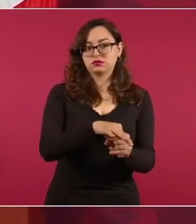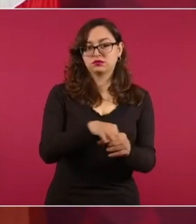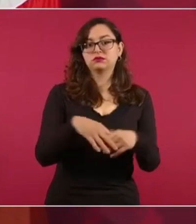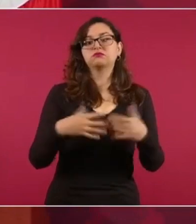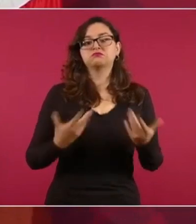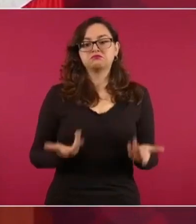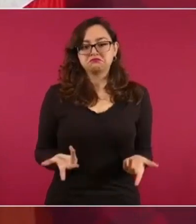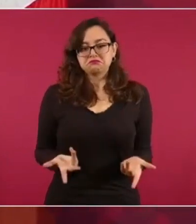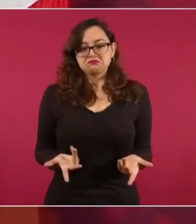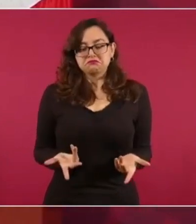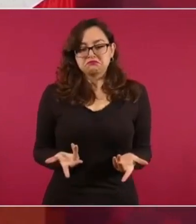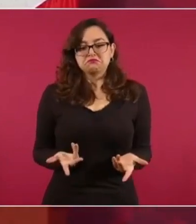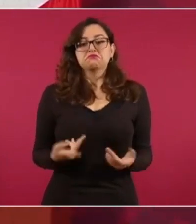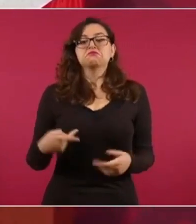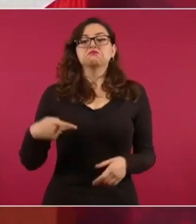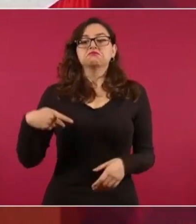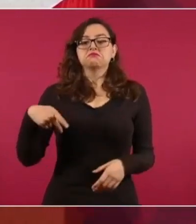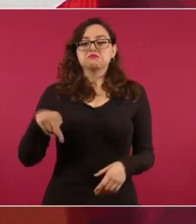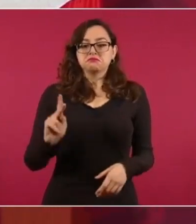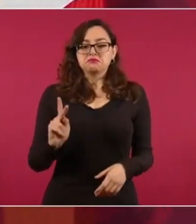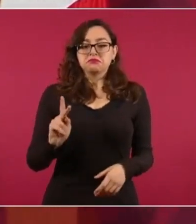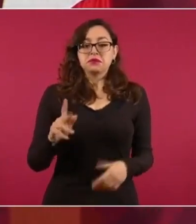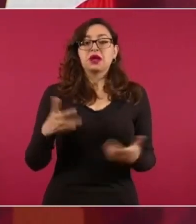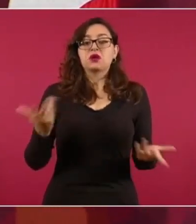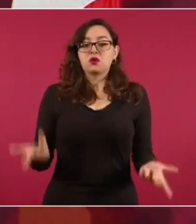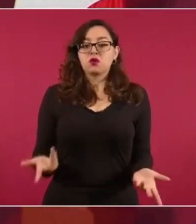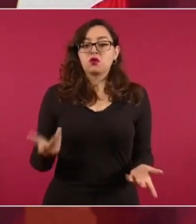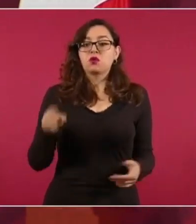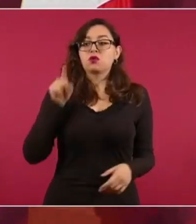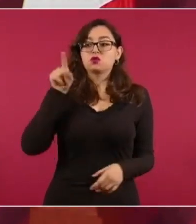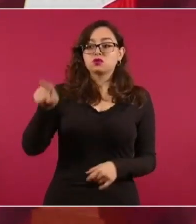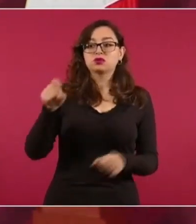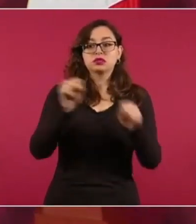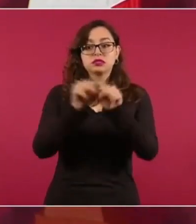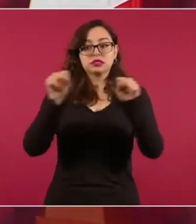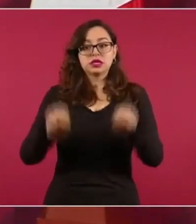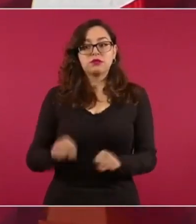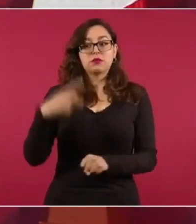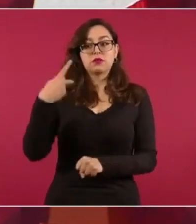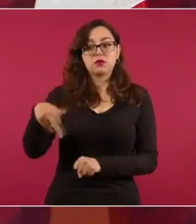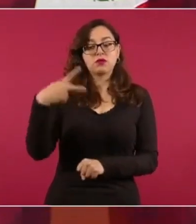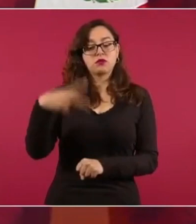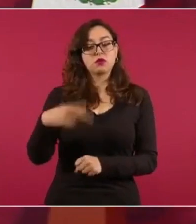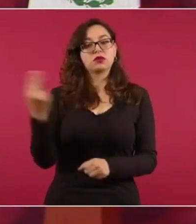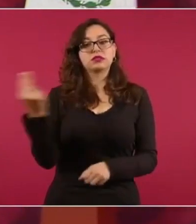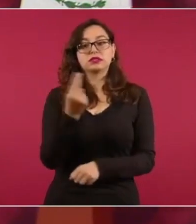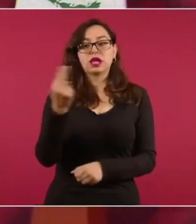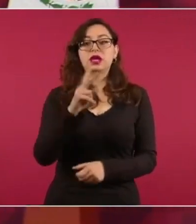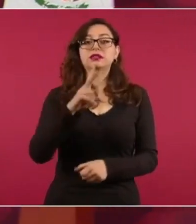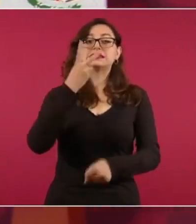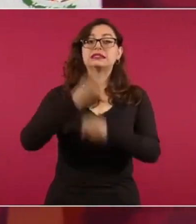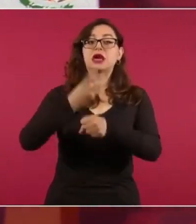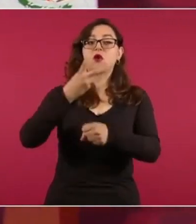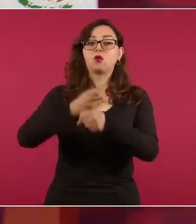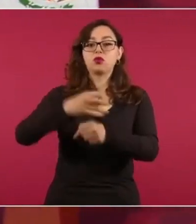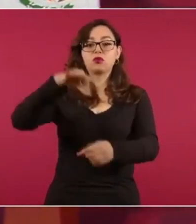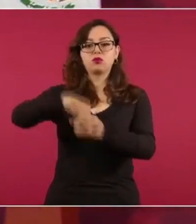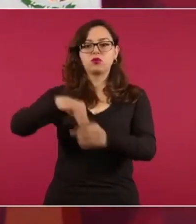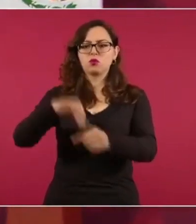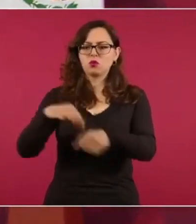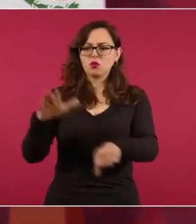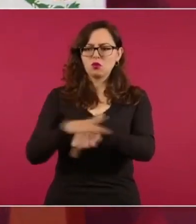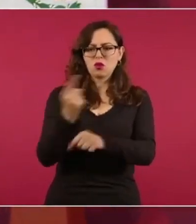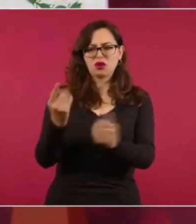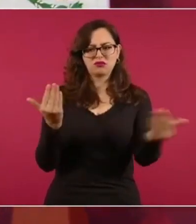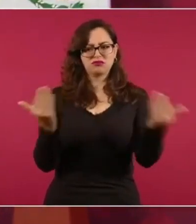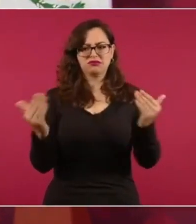Sin embargo, ellos tienen un sistema electoral de 2 vueltas. Cuando